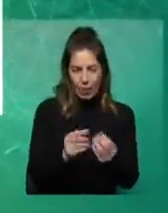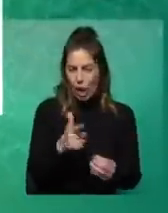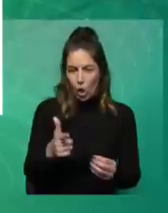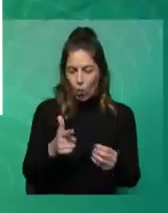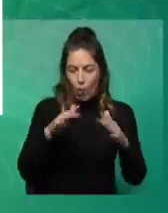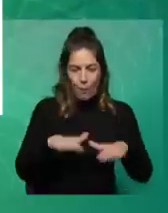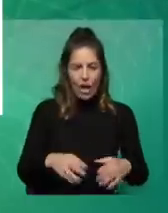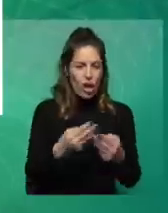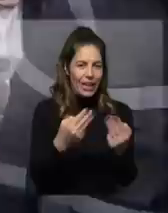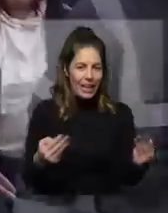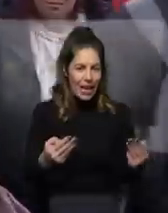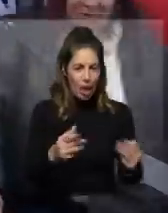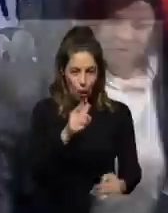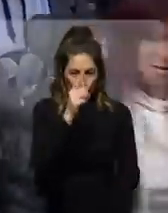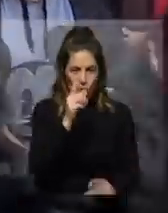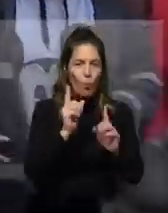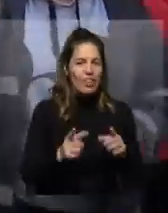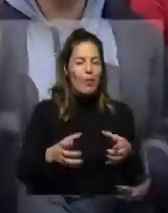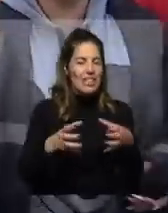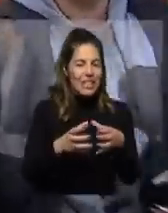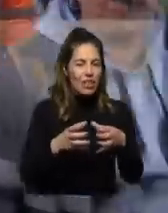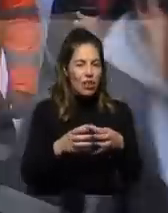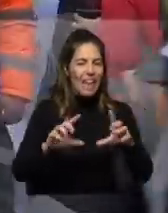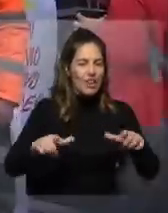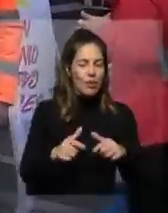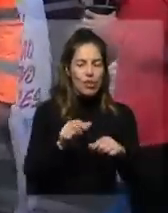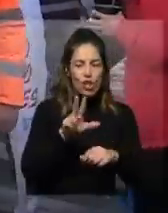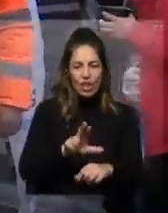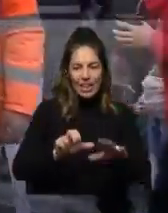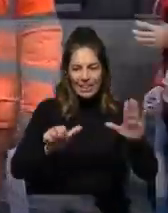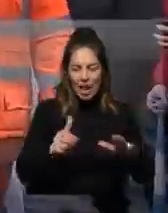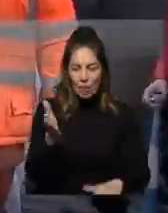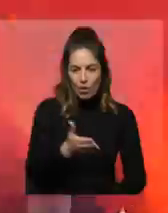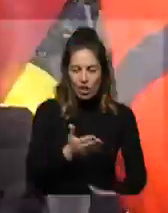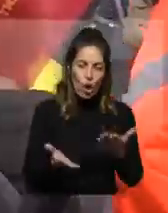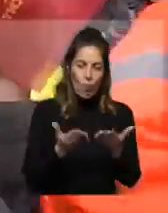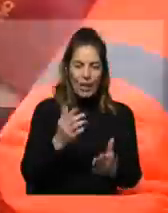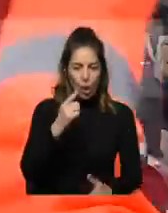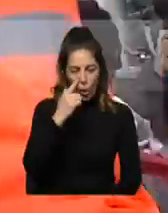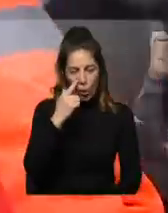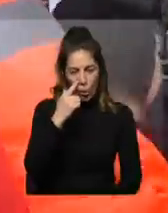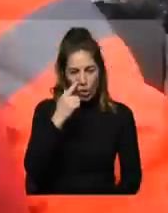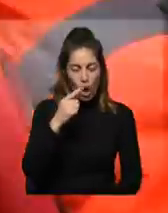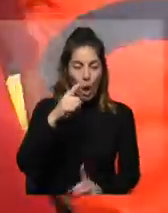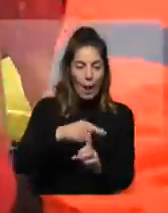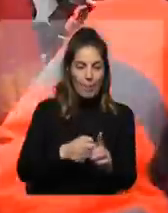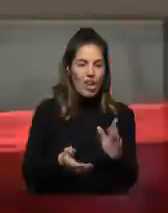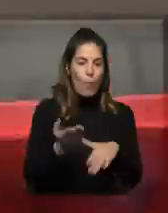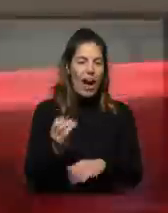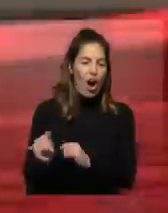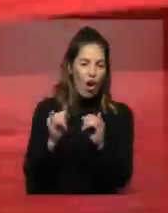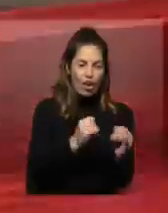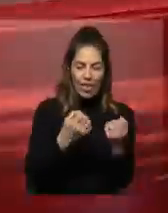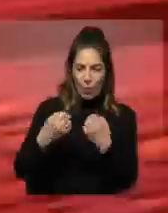durante Julio como en los sectorial donde disminuyó 36% En comparación con junio que fue el mes con más jornadas perdidas